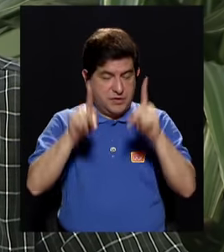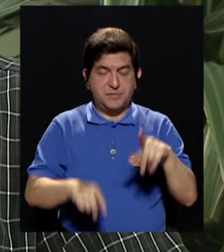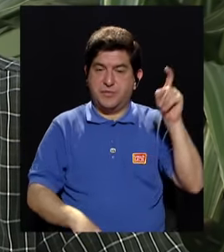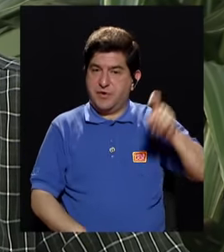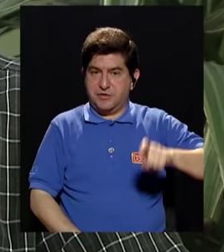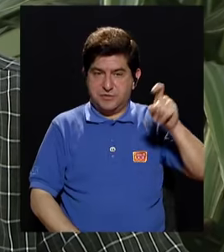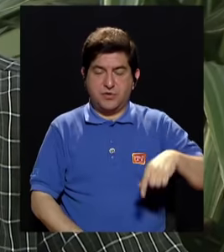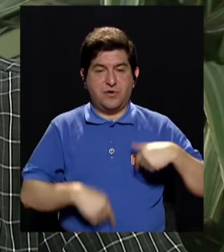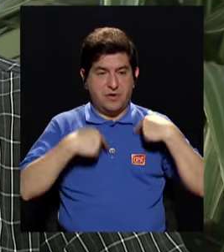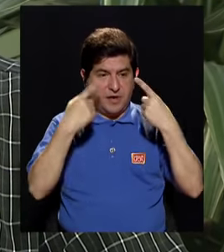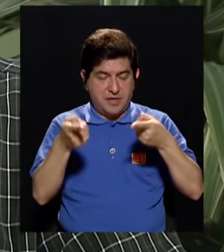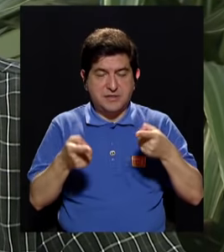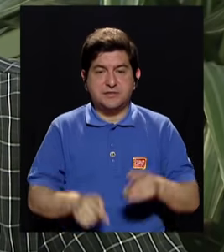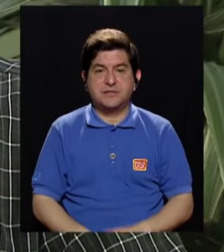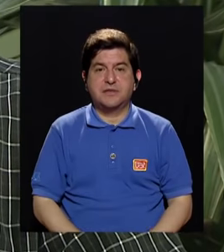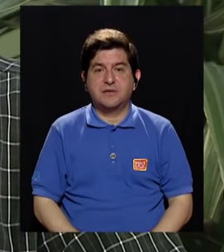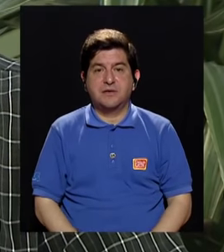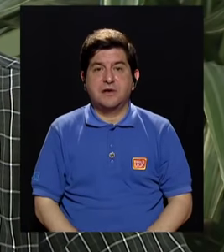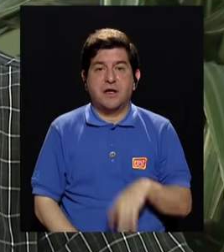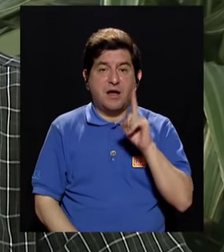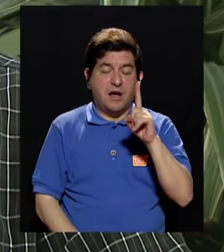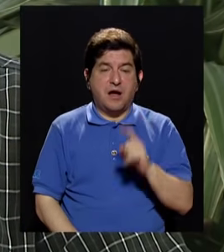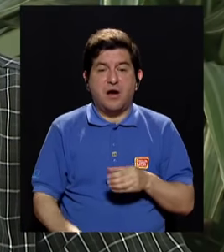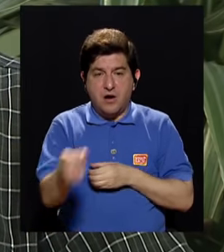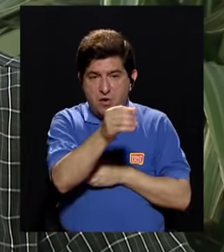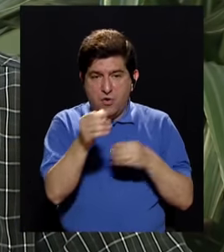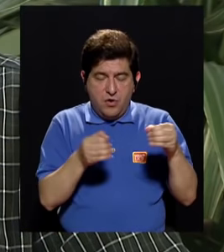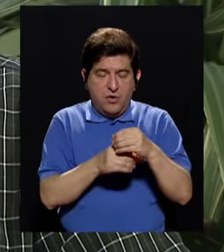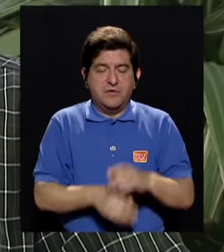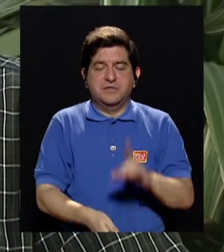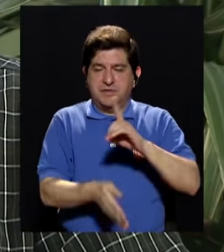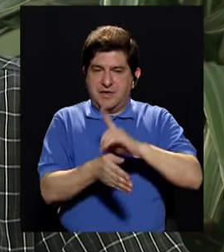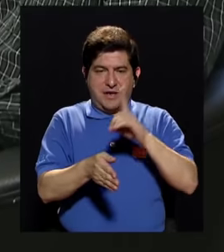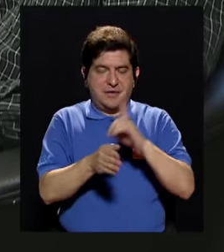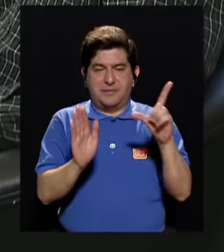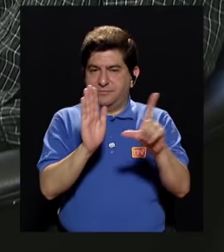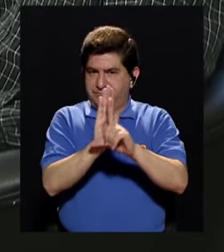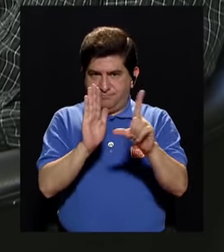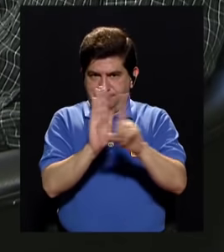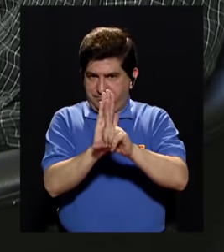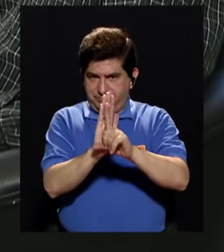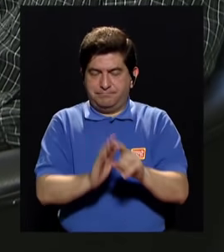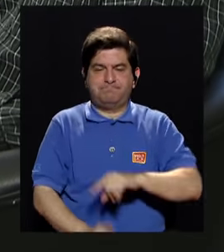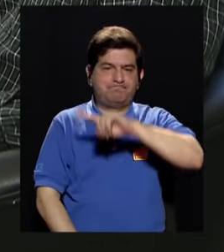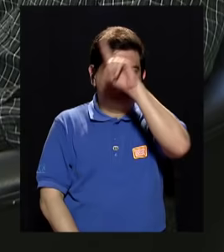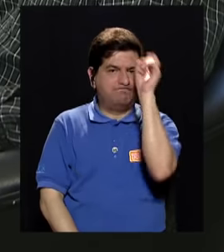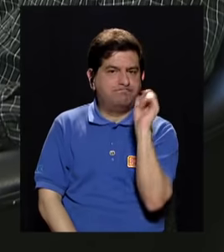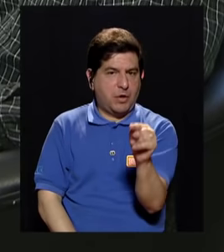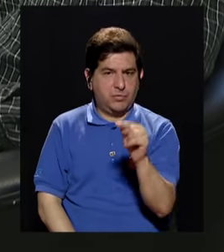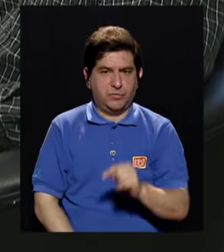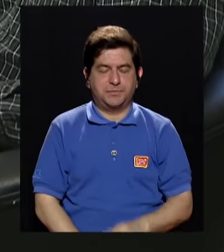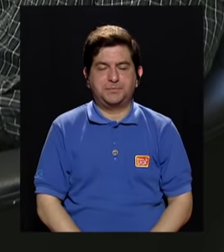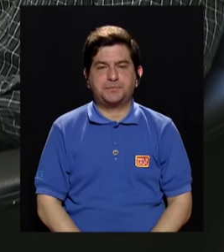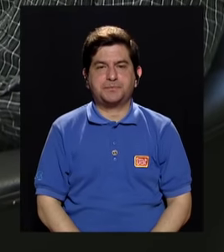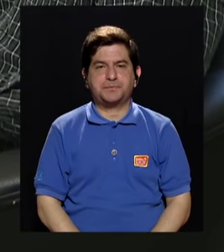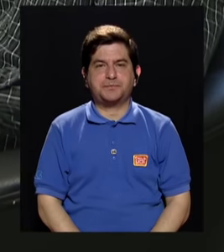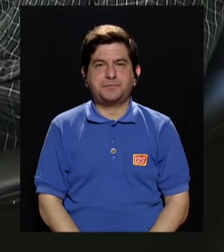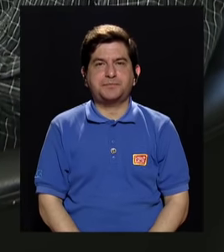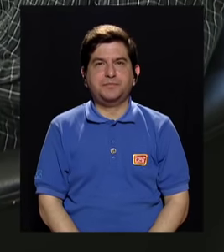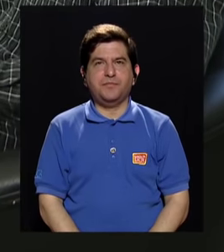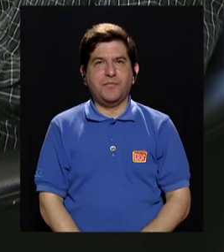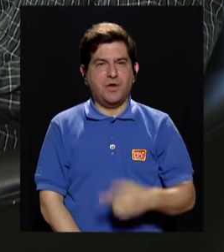a requerir ir a un consultorio de Medicina legal entonces La pregunta es